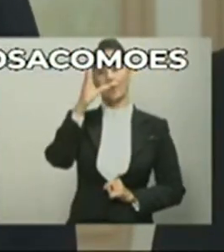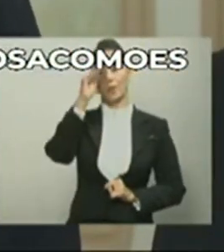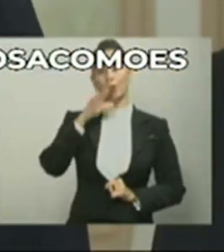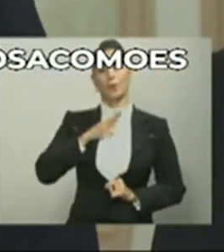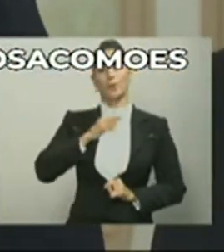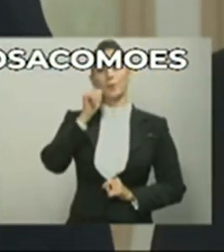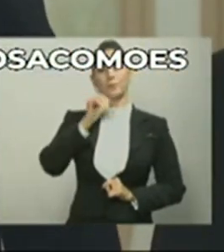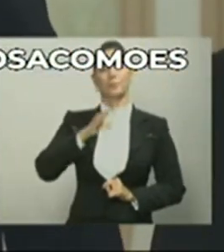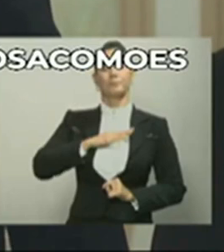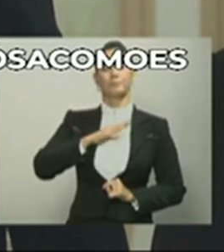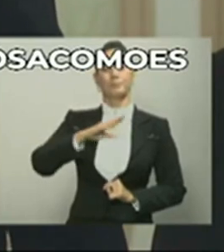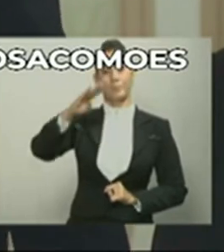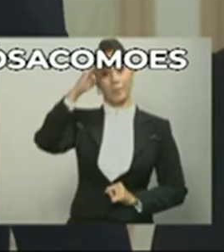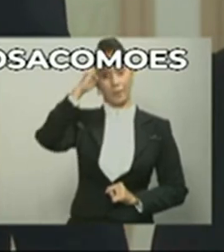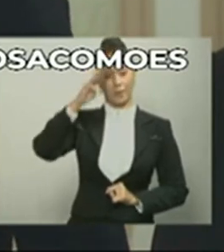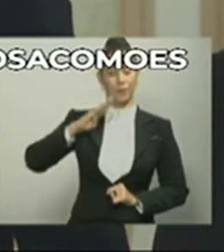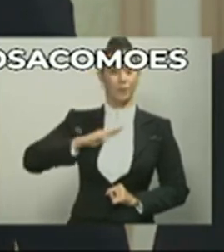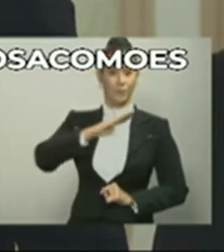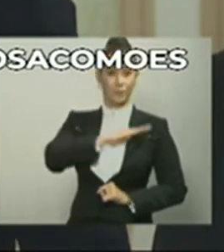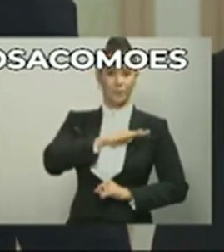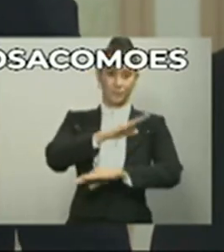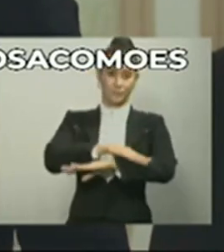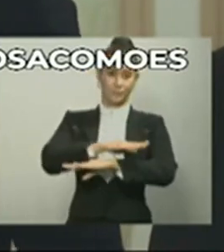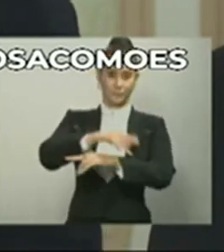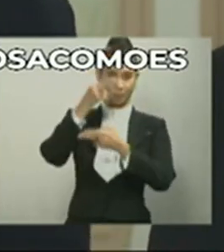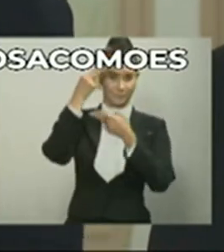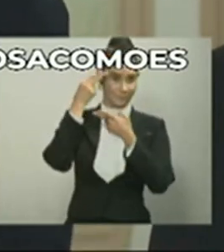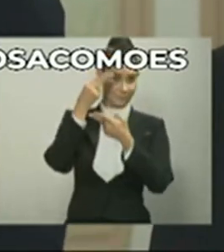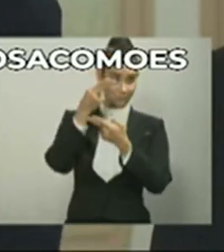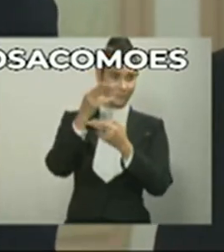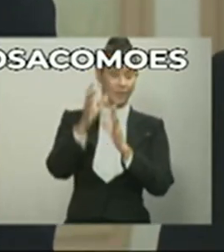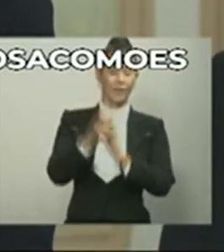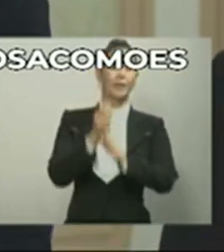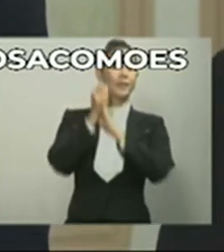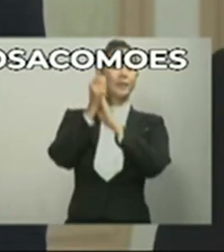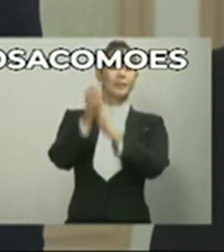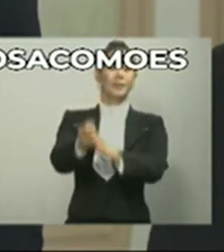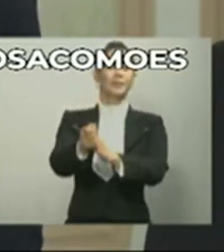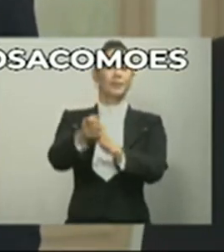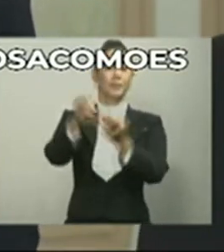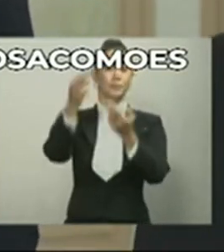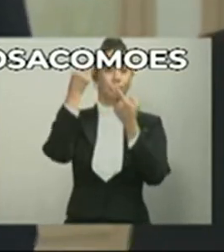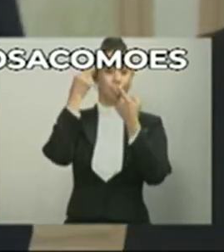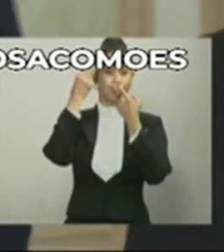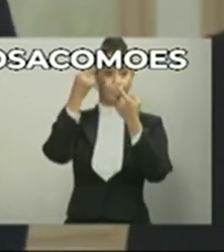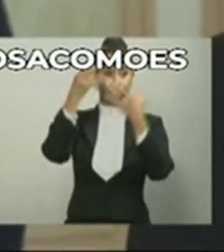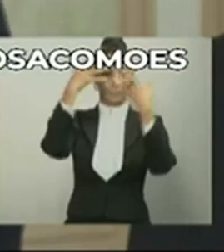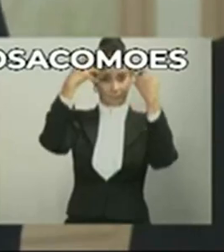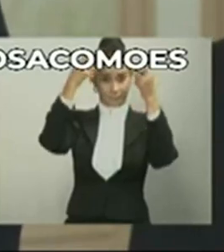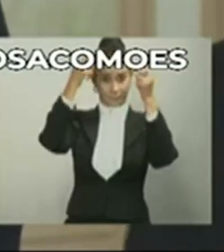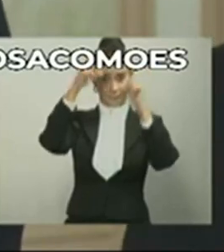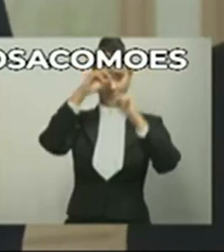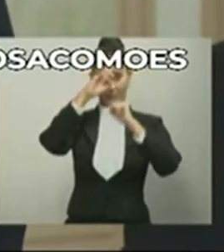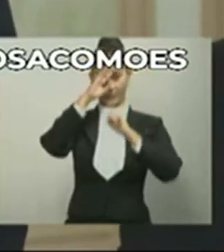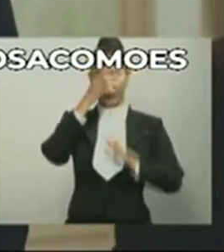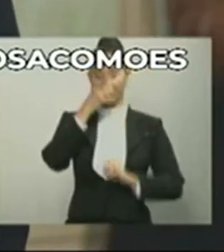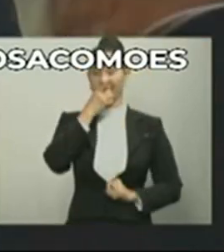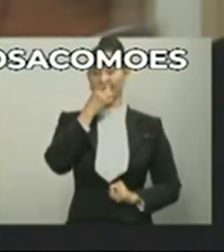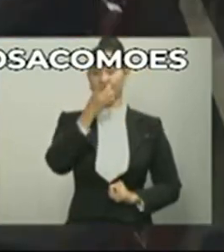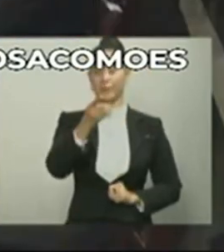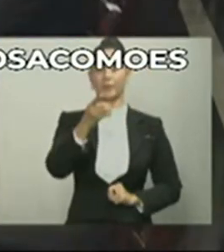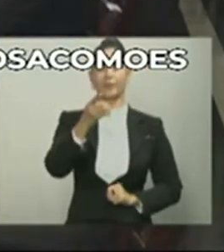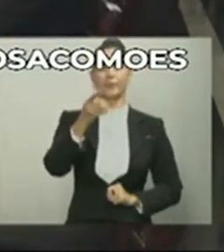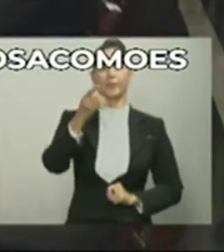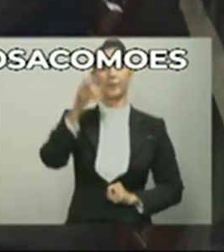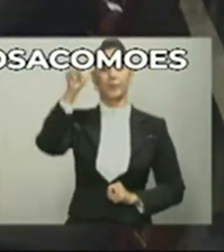De inmediato con la rueda de prensa que desde el Palacio Nacional comunica todo lo relativo a la transformación